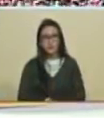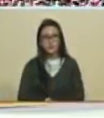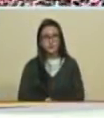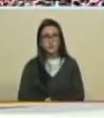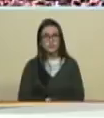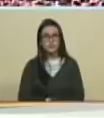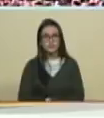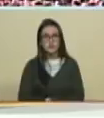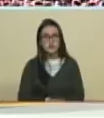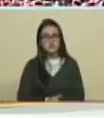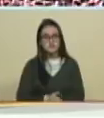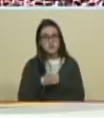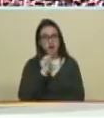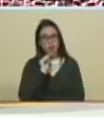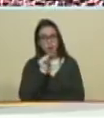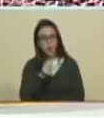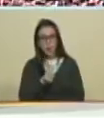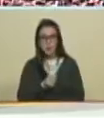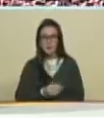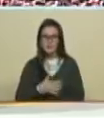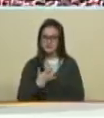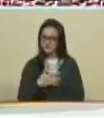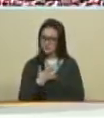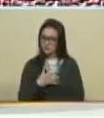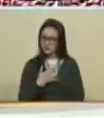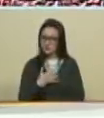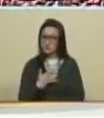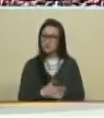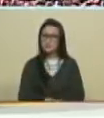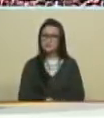está más joven que nunca.